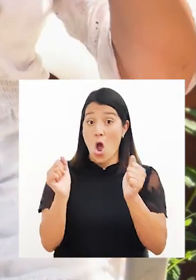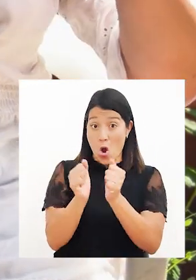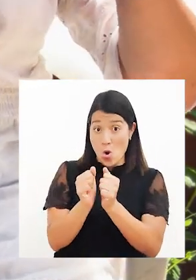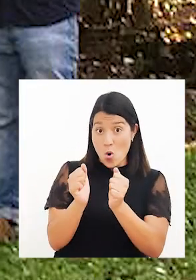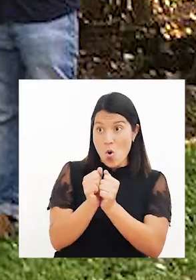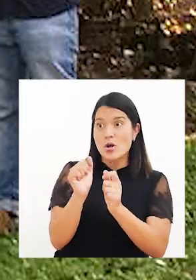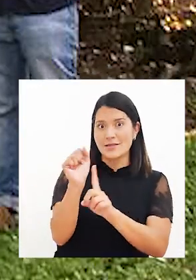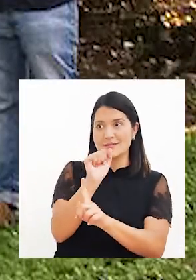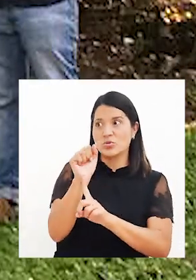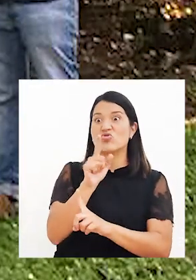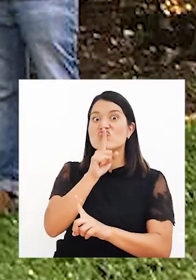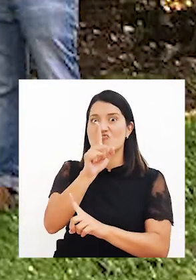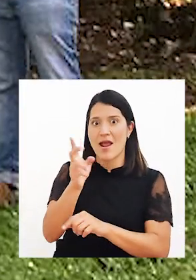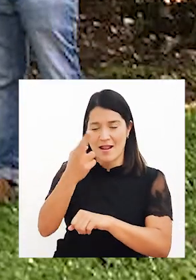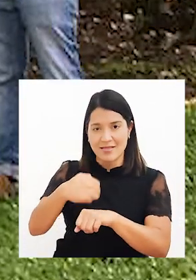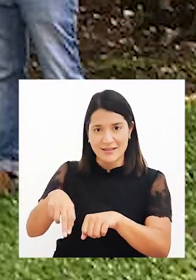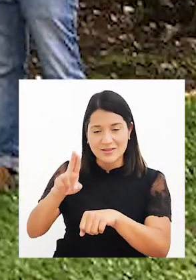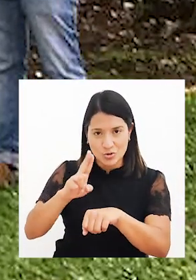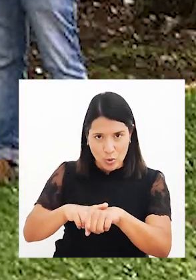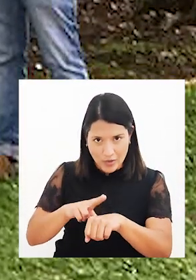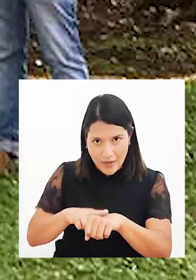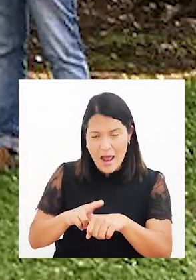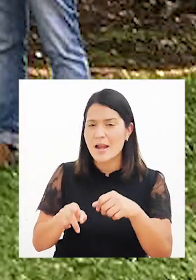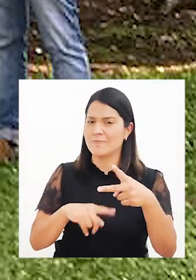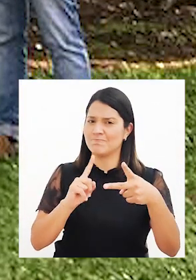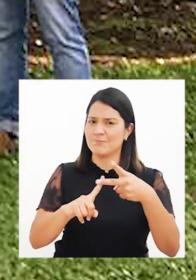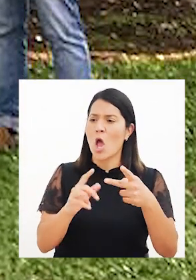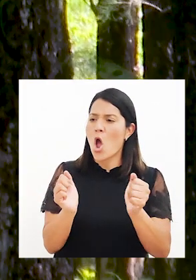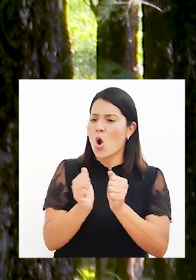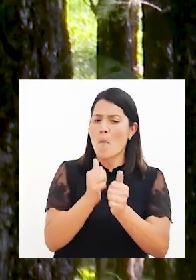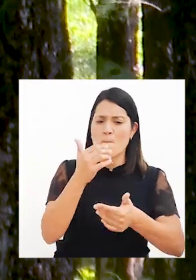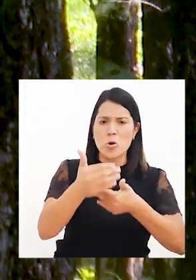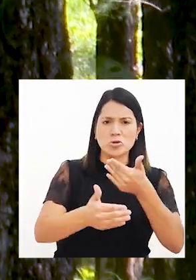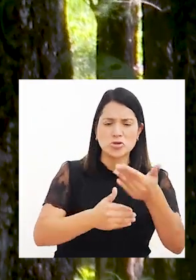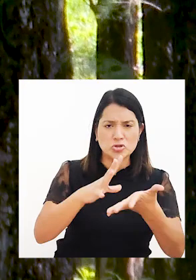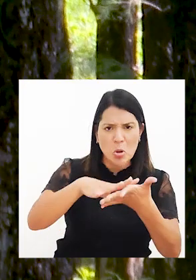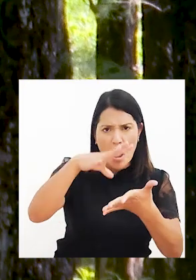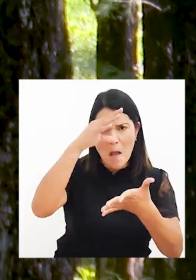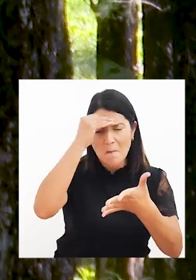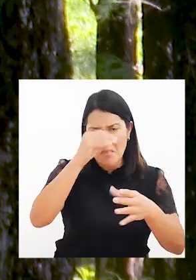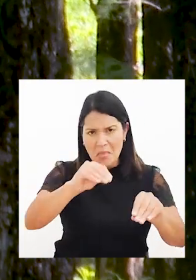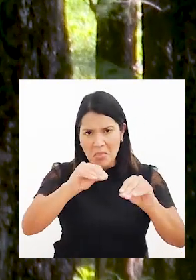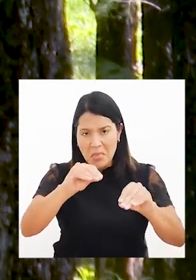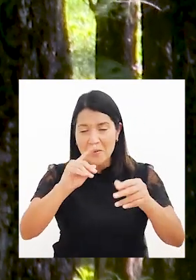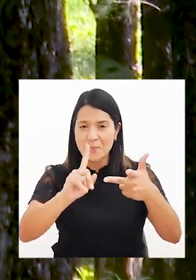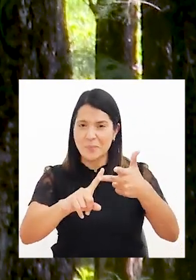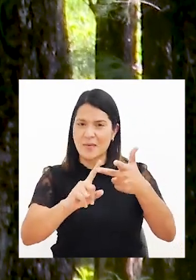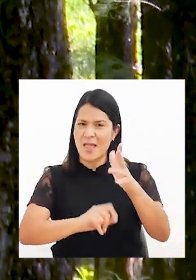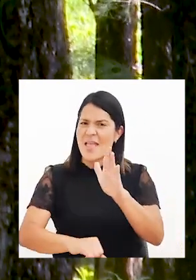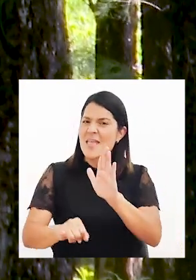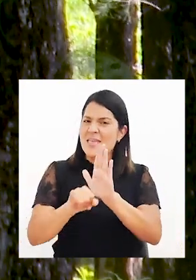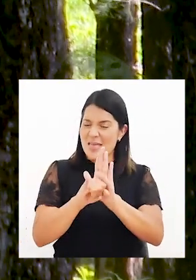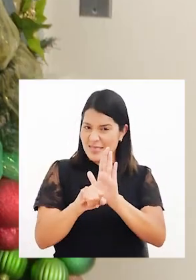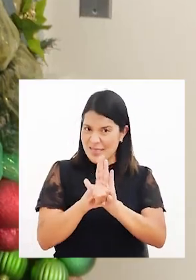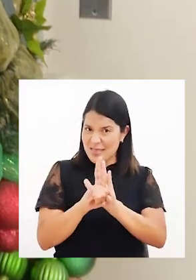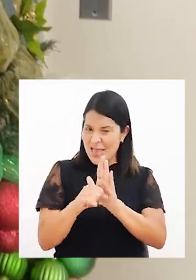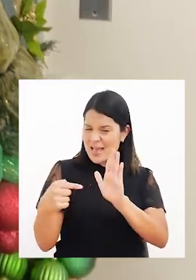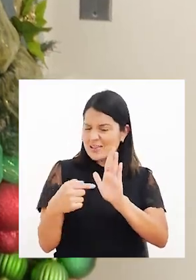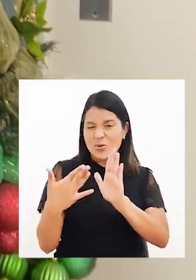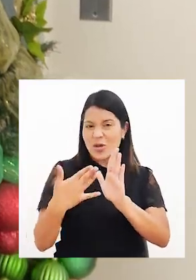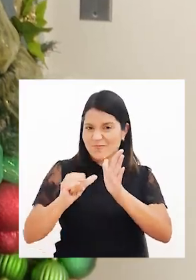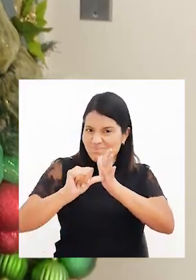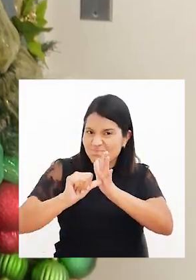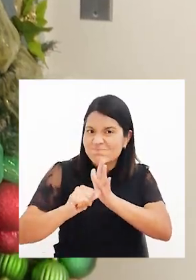la realidad nacional, lo pedagógico, las identidades que resaltan